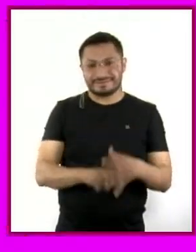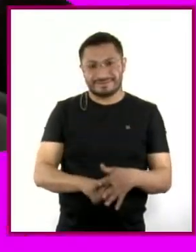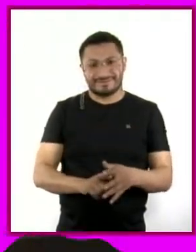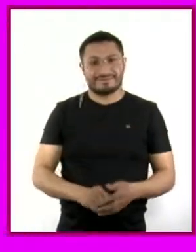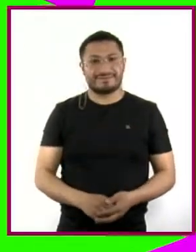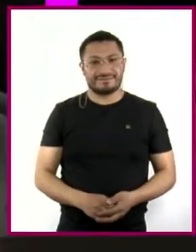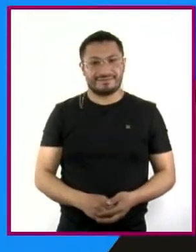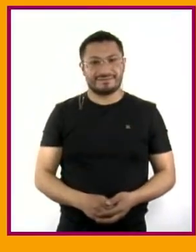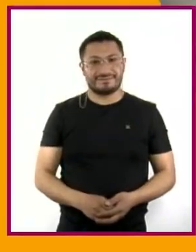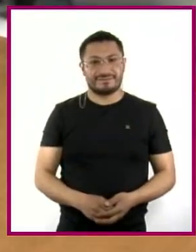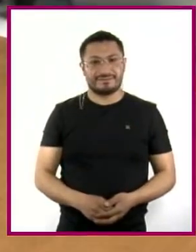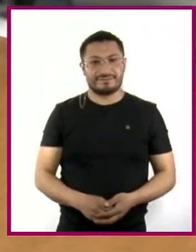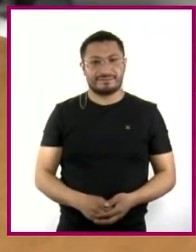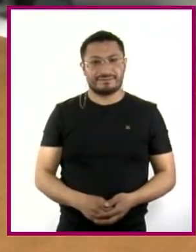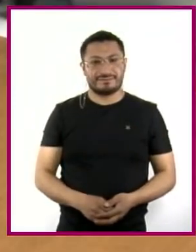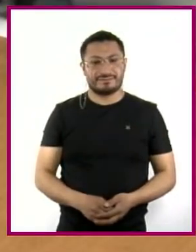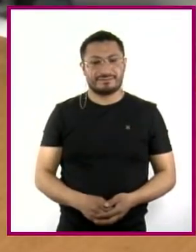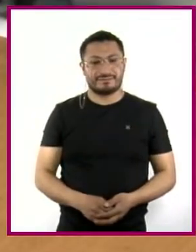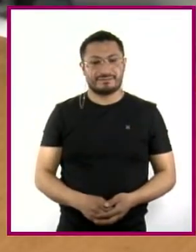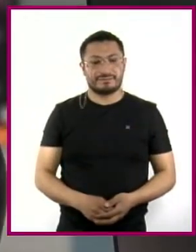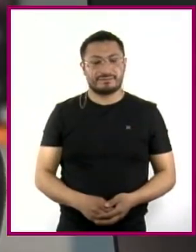Comenzamos.